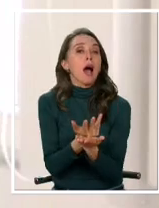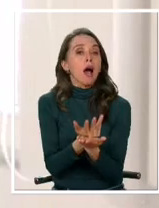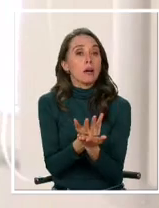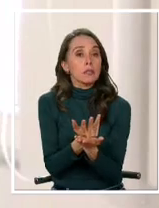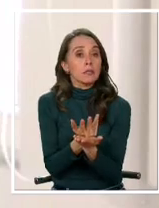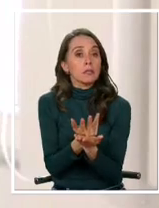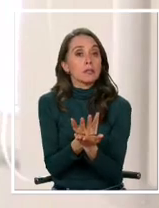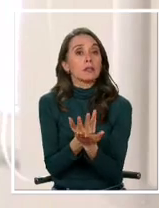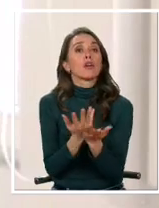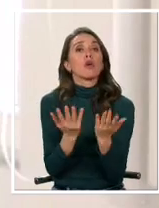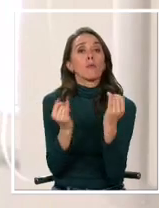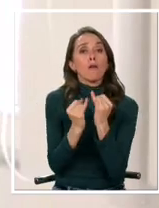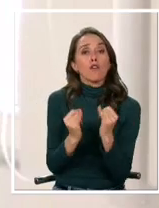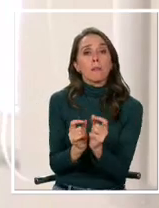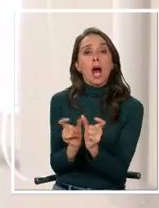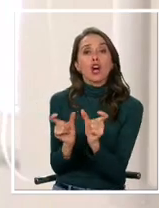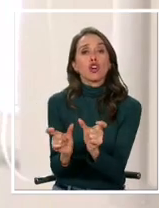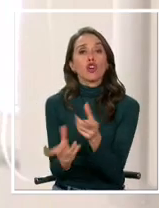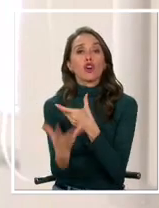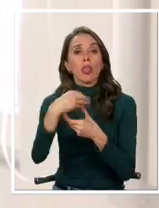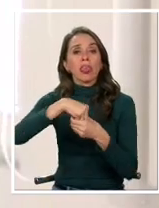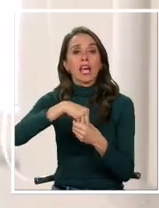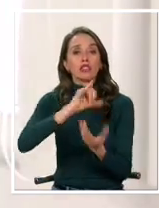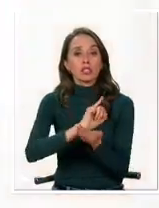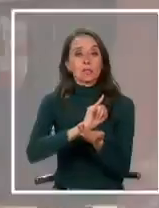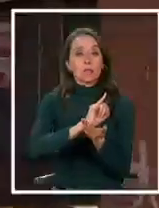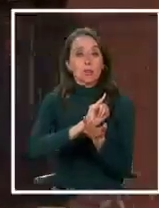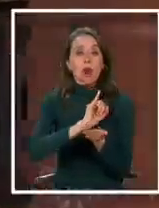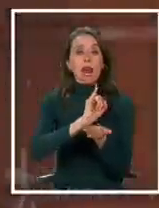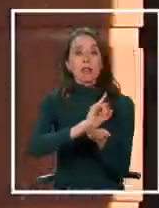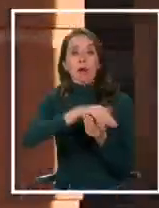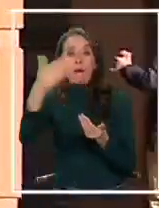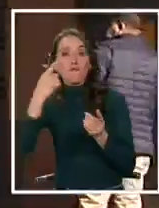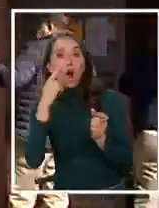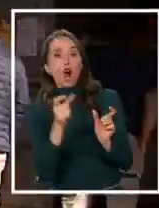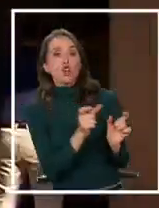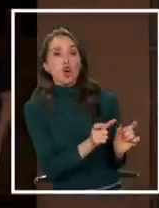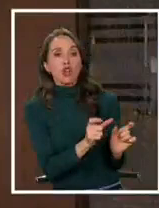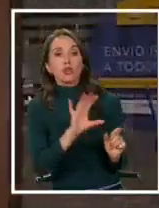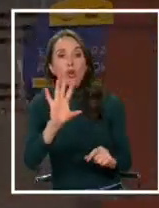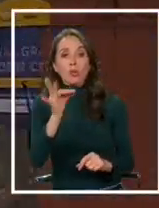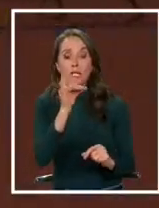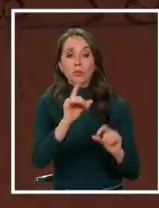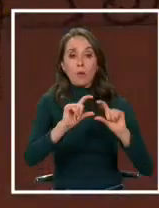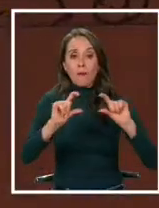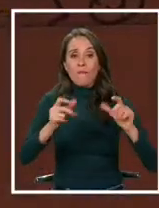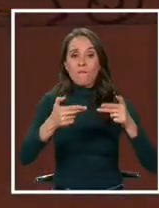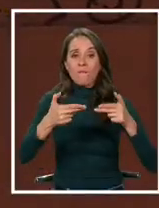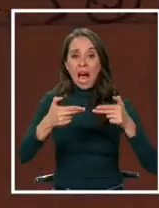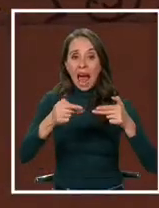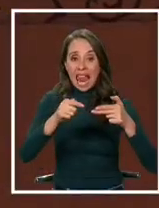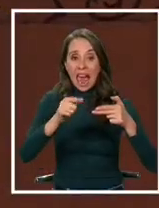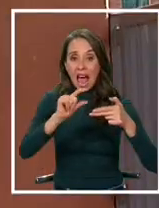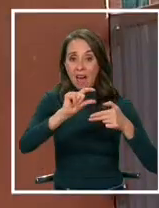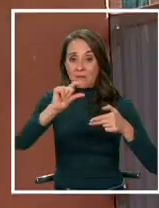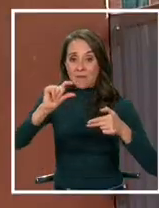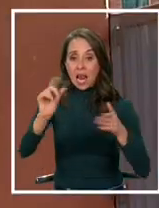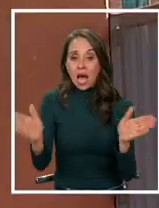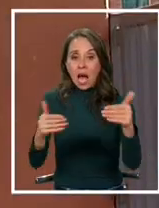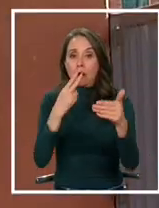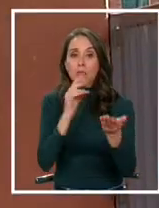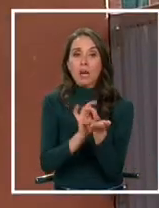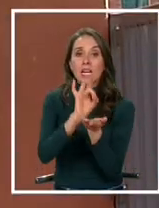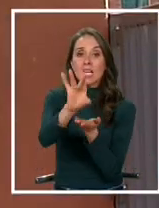se trate de tener maneras de que hayan controles internos y externos con respecto al descubrimiento de balas en una encomienda desde carabineros